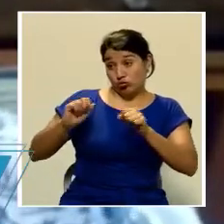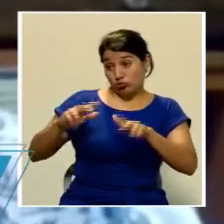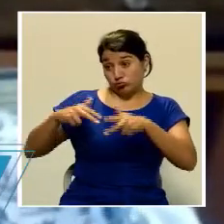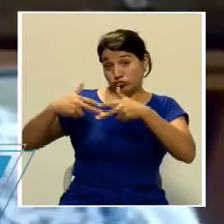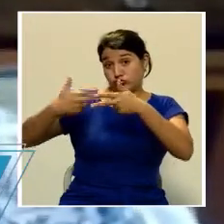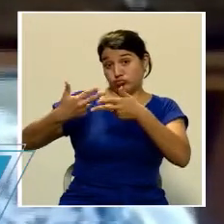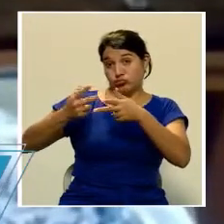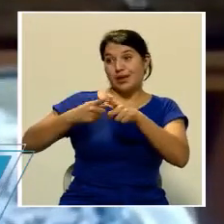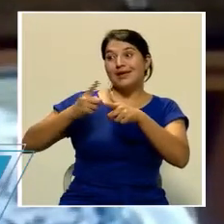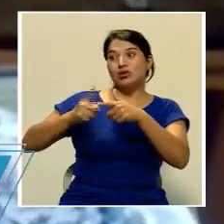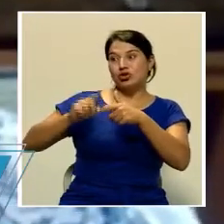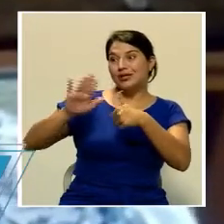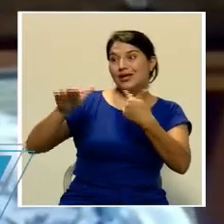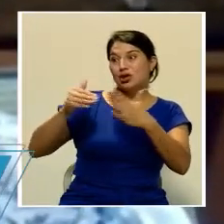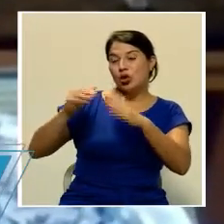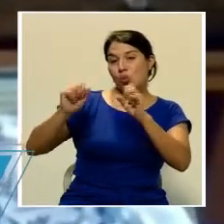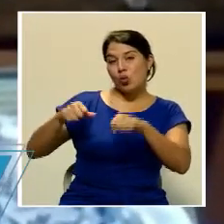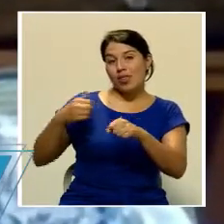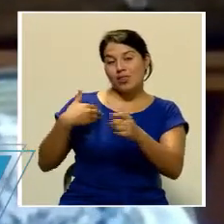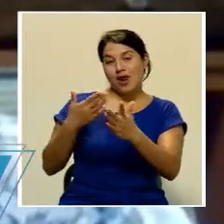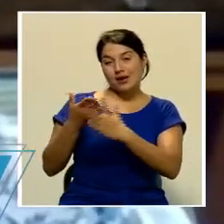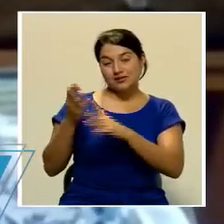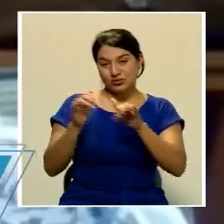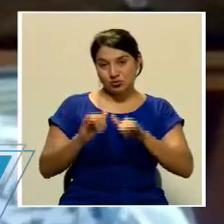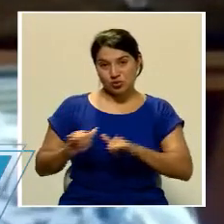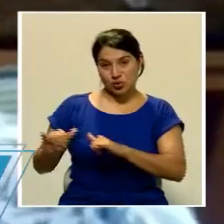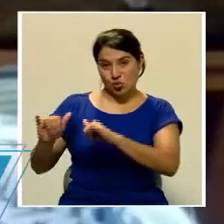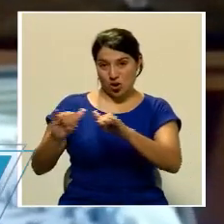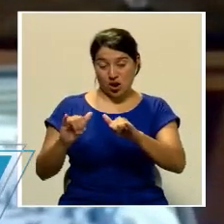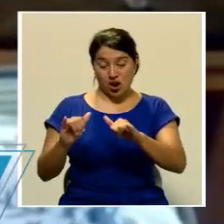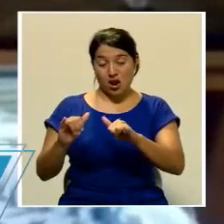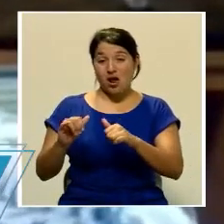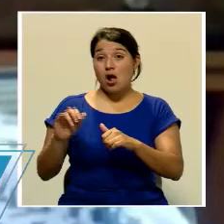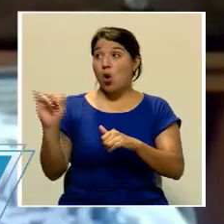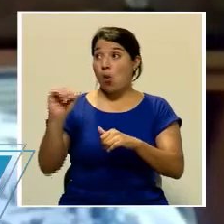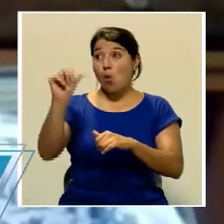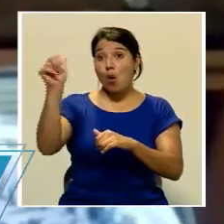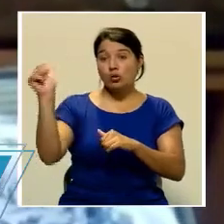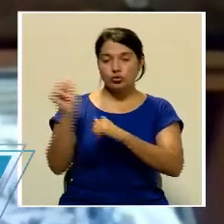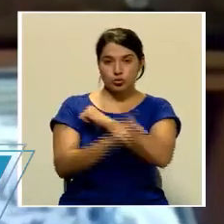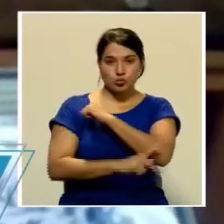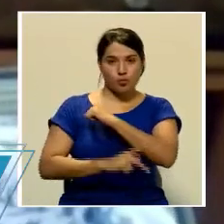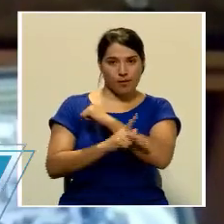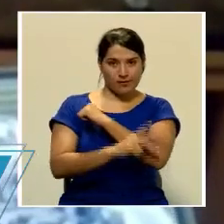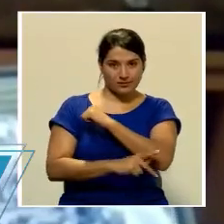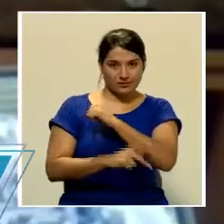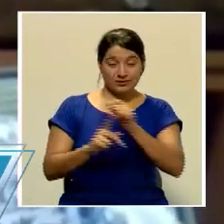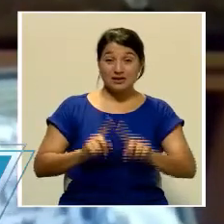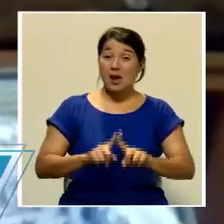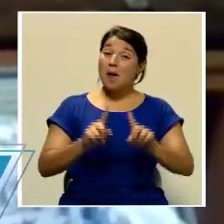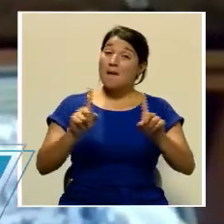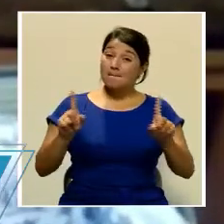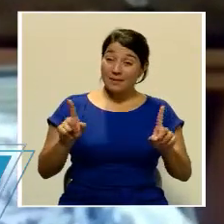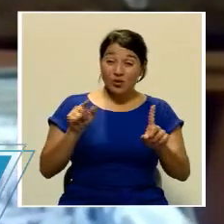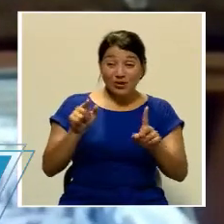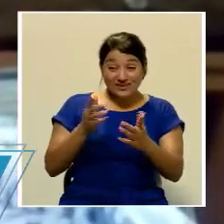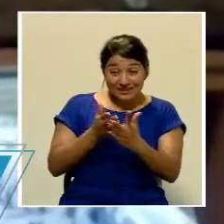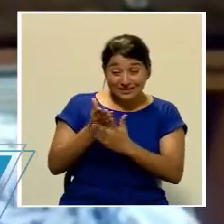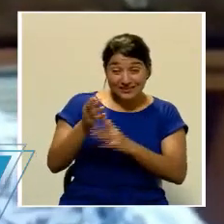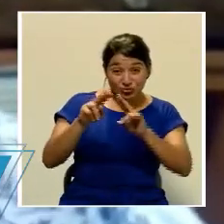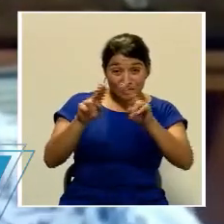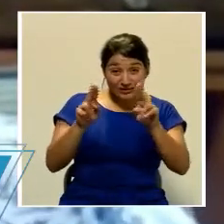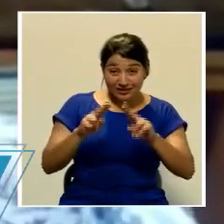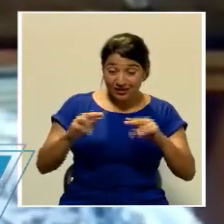esas posibilidades y así lo están haciendo muchos países. Pero sin duda, la virtualidad está dejando mucha gente por fuera. Entonces, nos